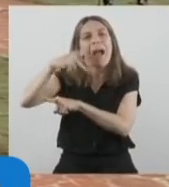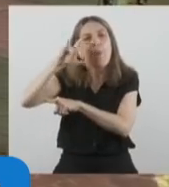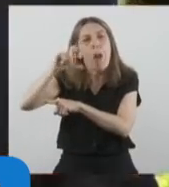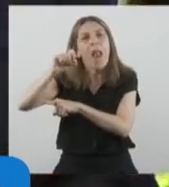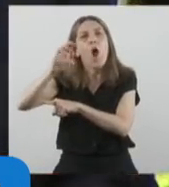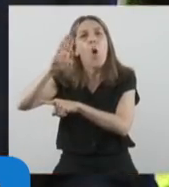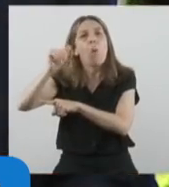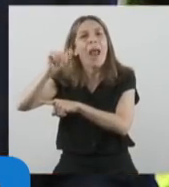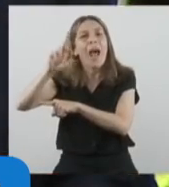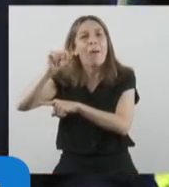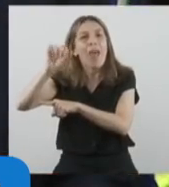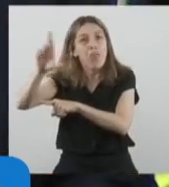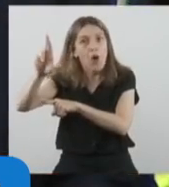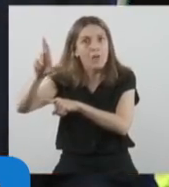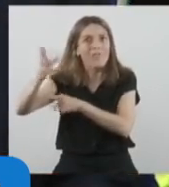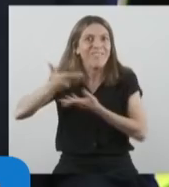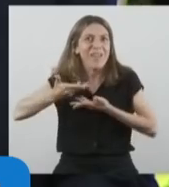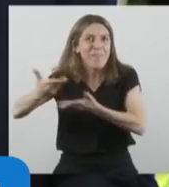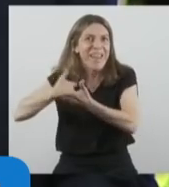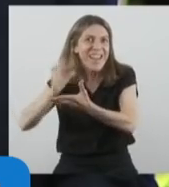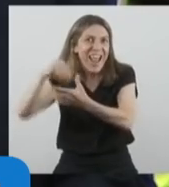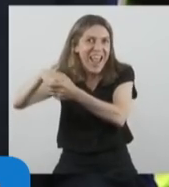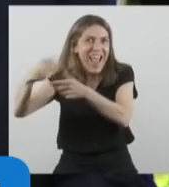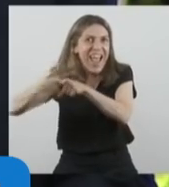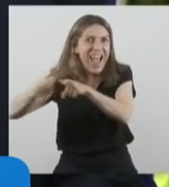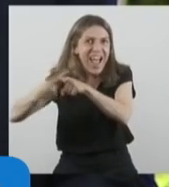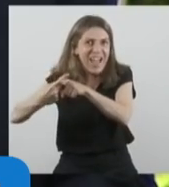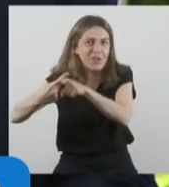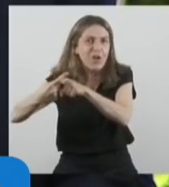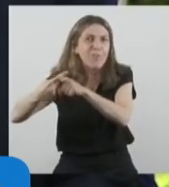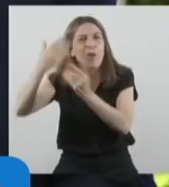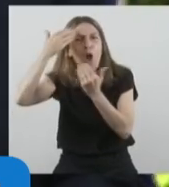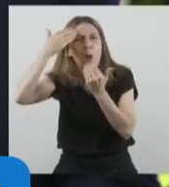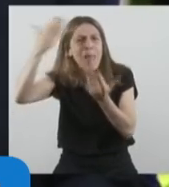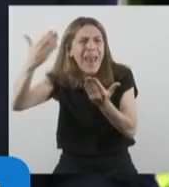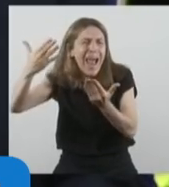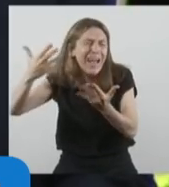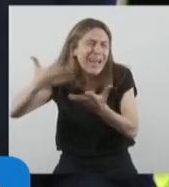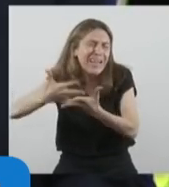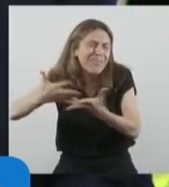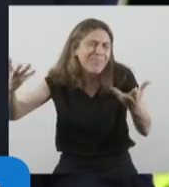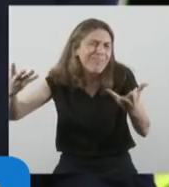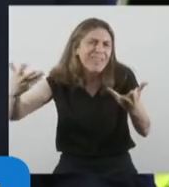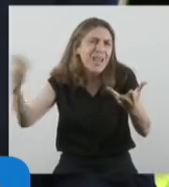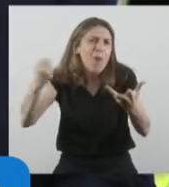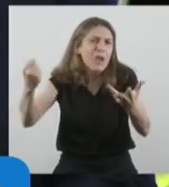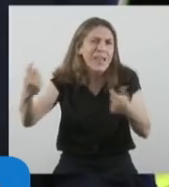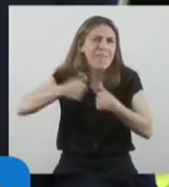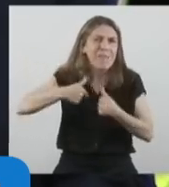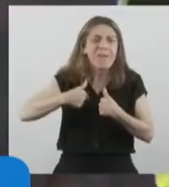tuvo la deferencia de hacerme participar de un homenaje tan inmenso como recordar